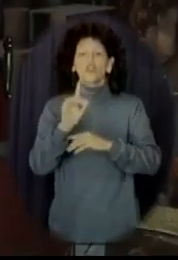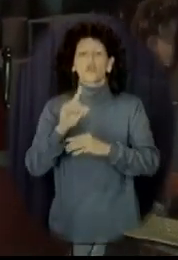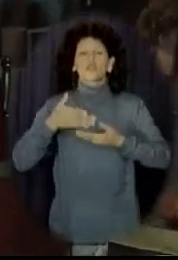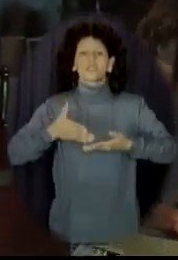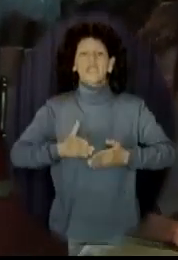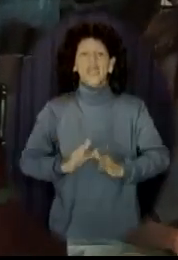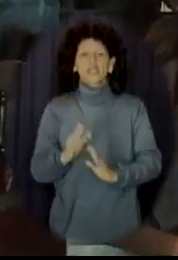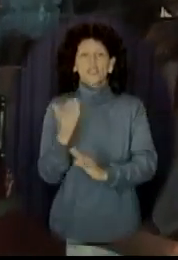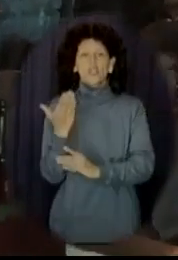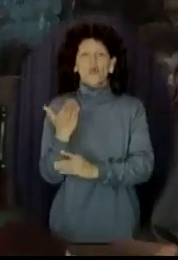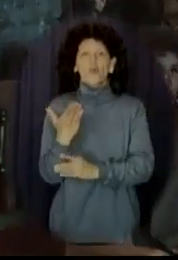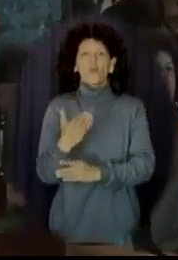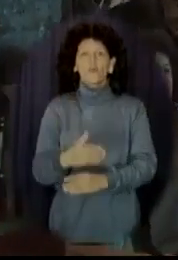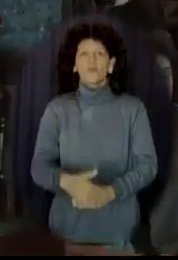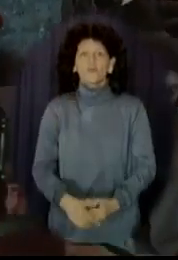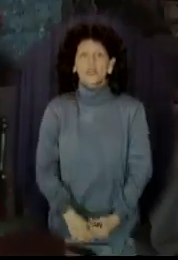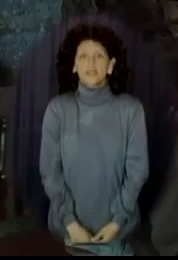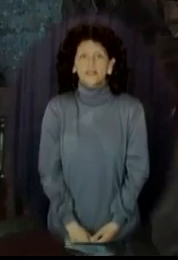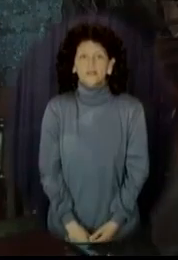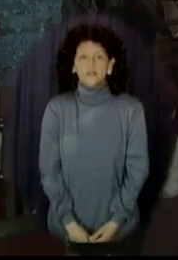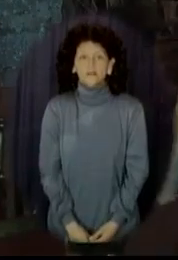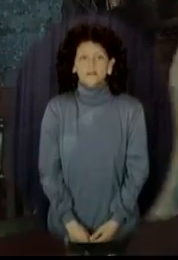ciudades y pueblos de su nacimiento.